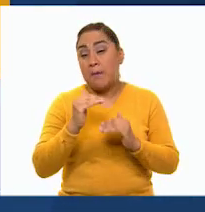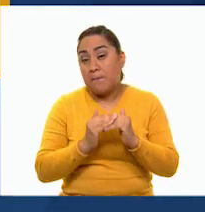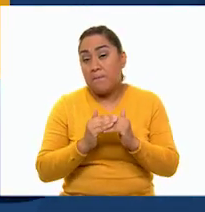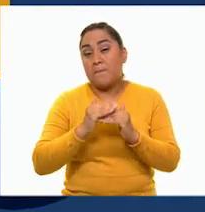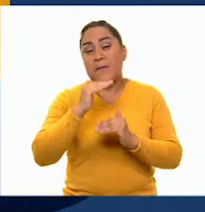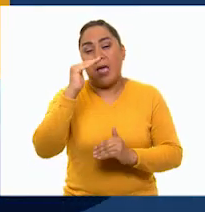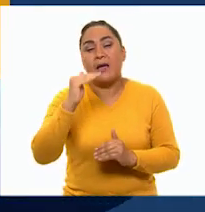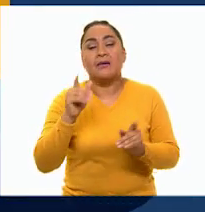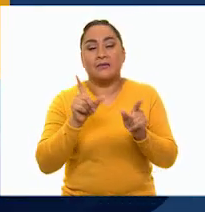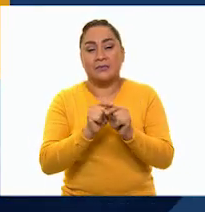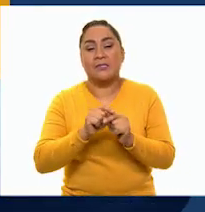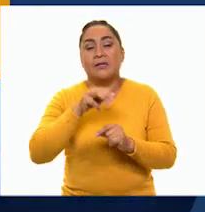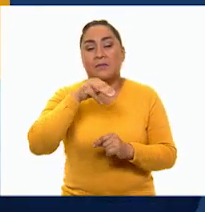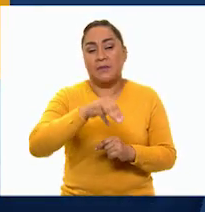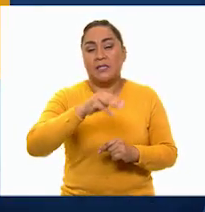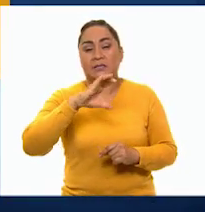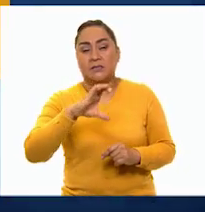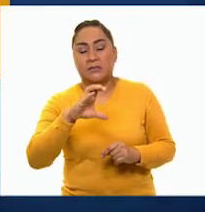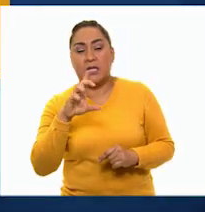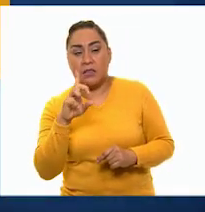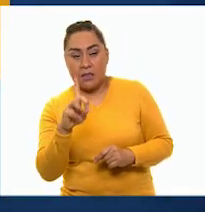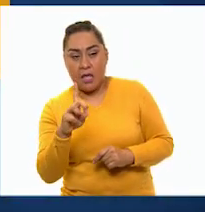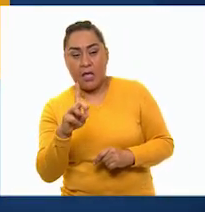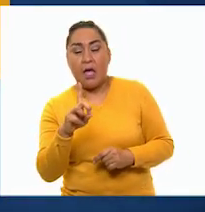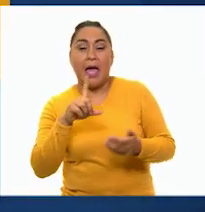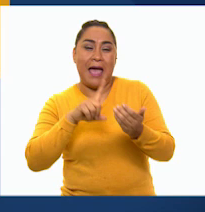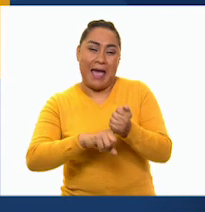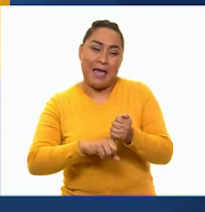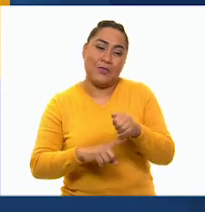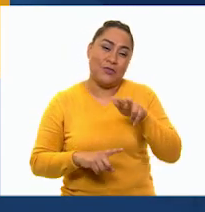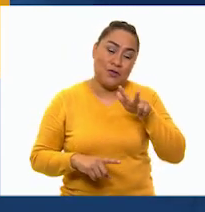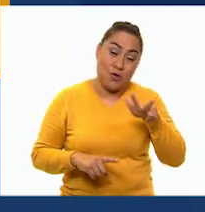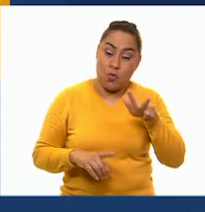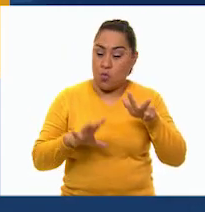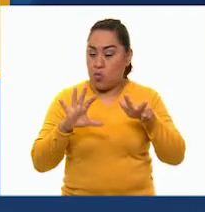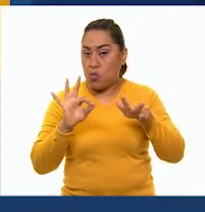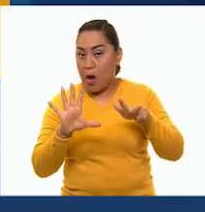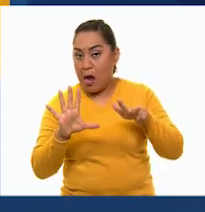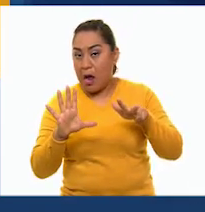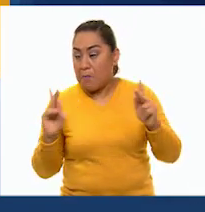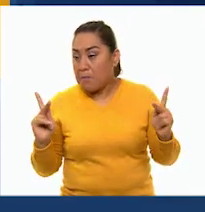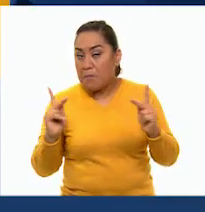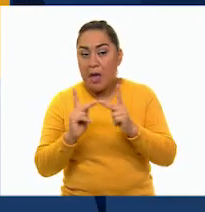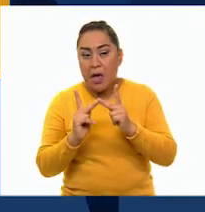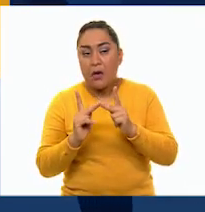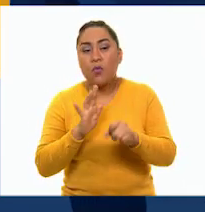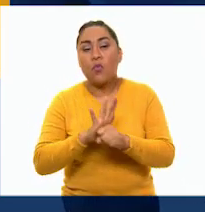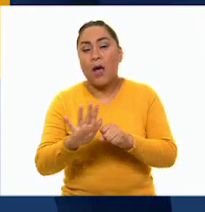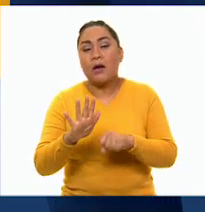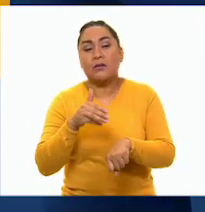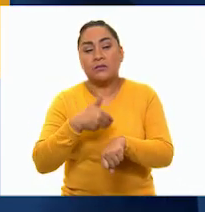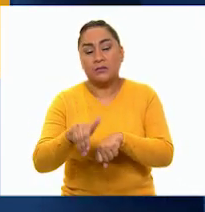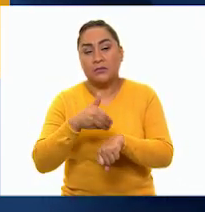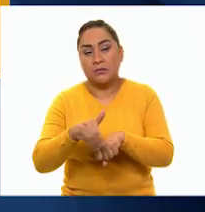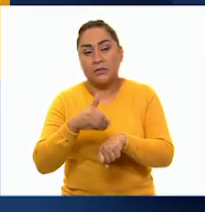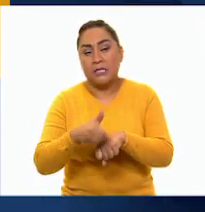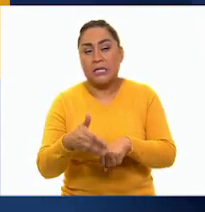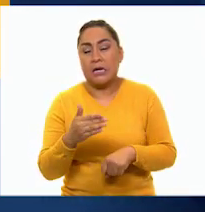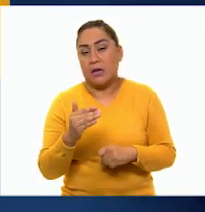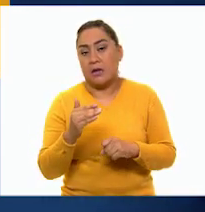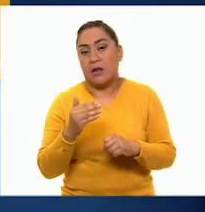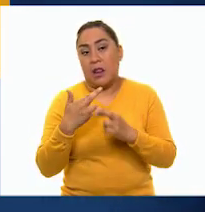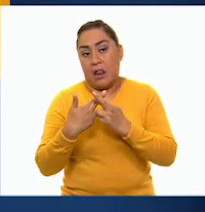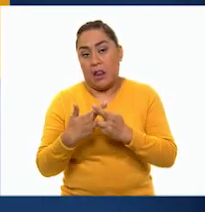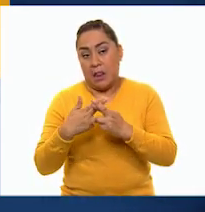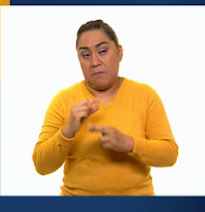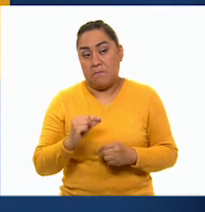común divisor del número 18 y 45 será el factor común más